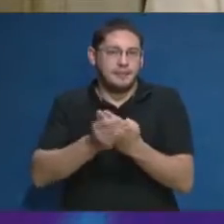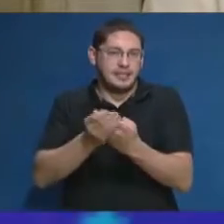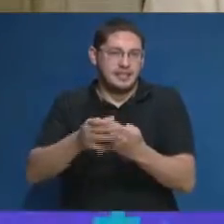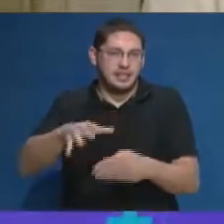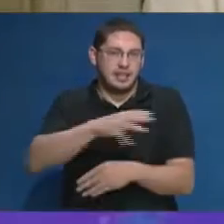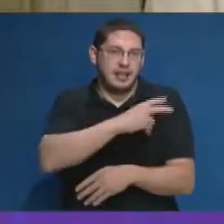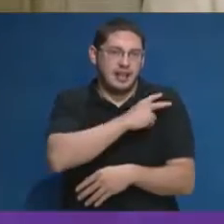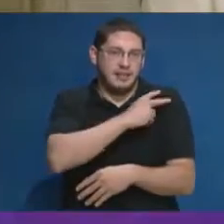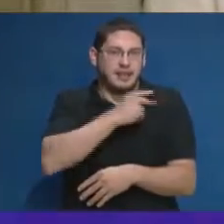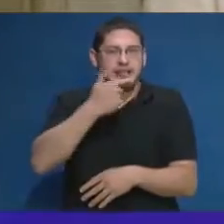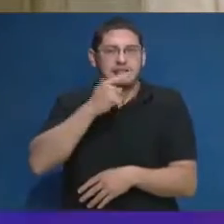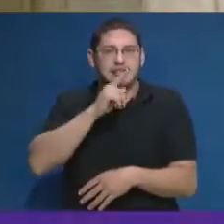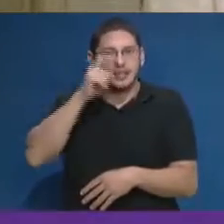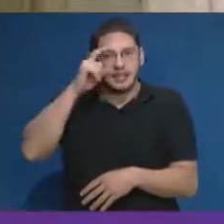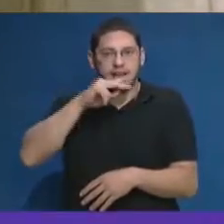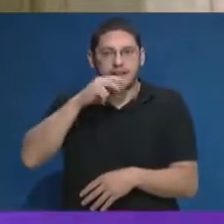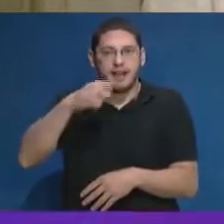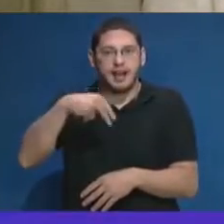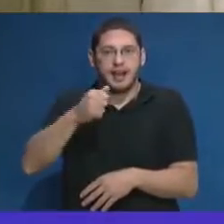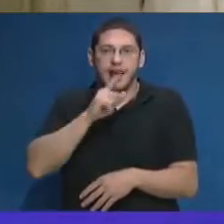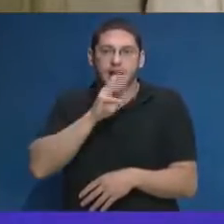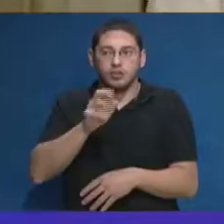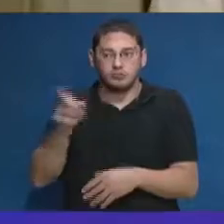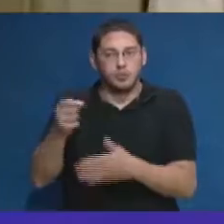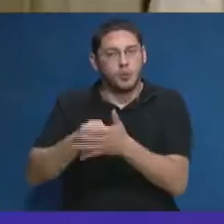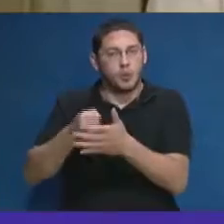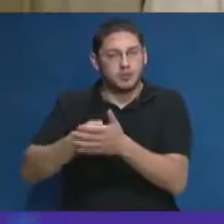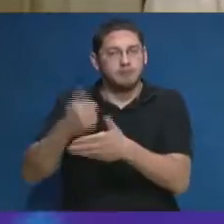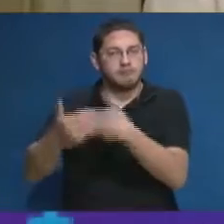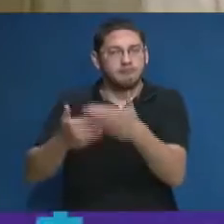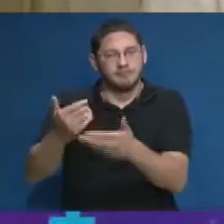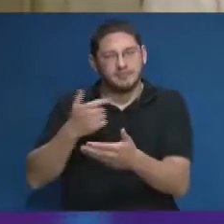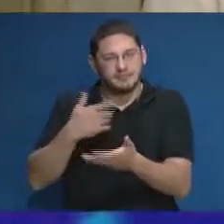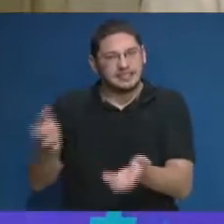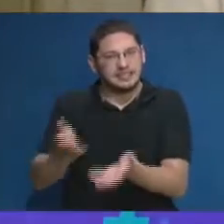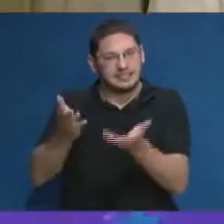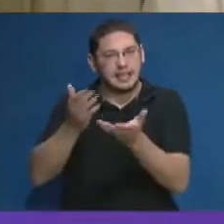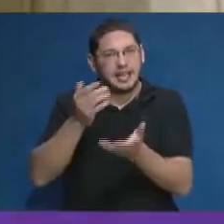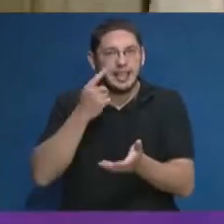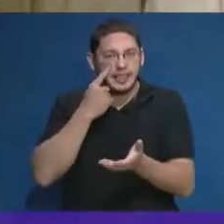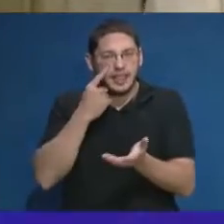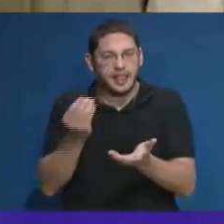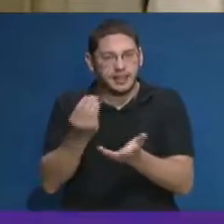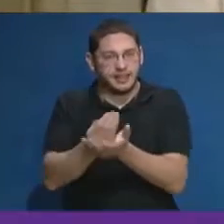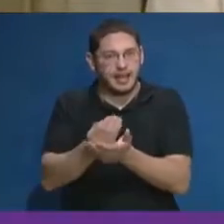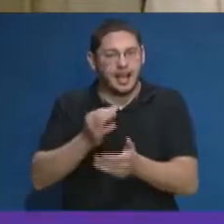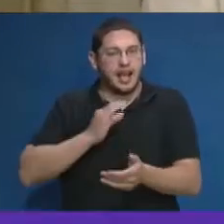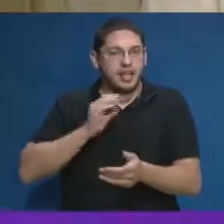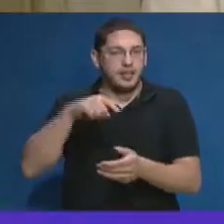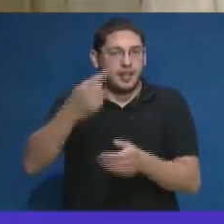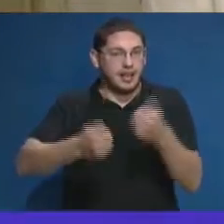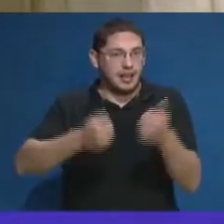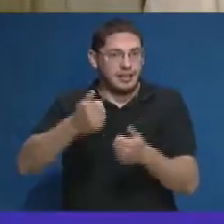Estebanato, quien seguramente lo va a intentar, y yo lo estoy proponiendo públicamente como candidato a intendente para todos los